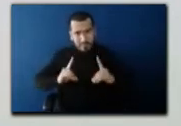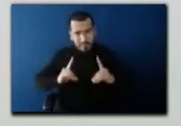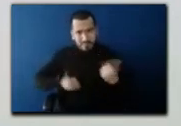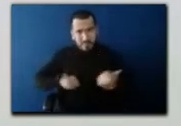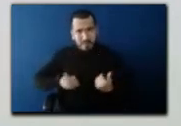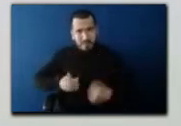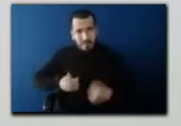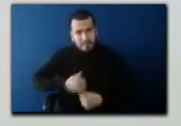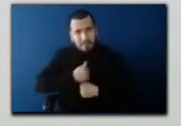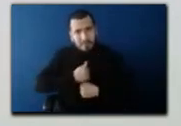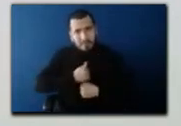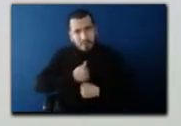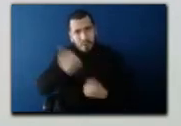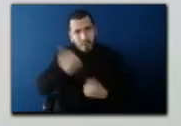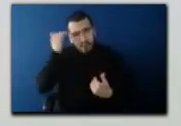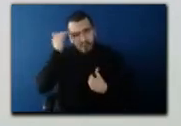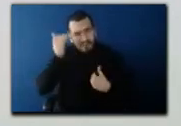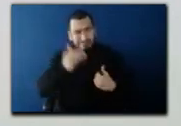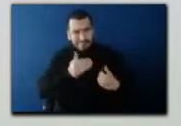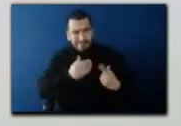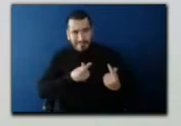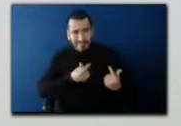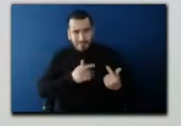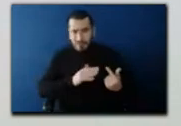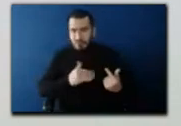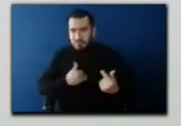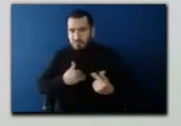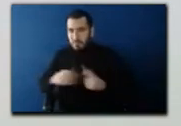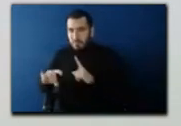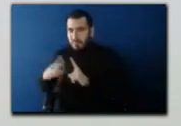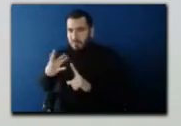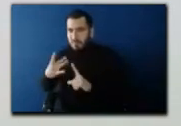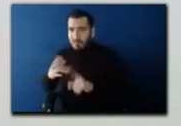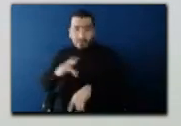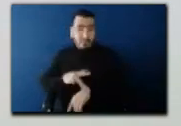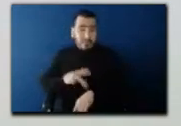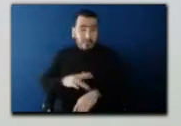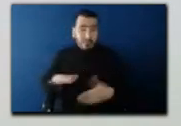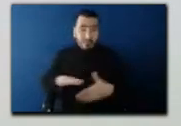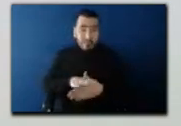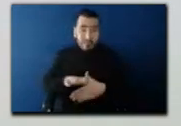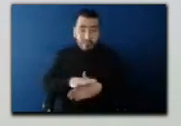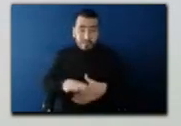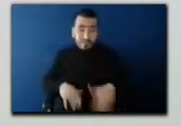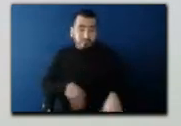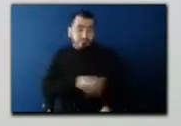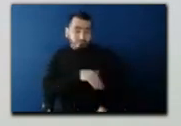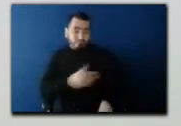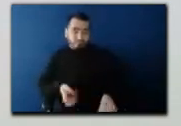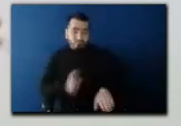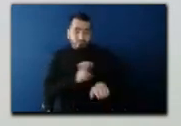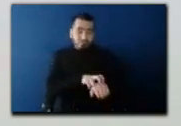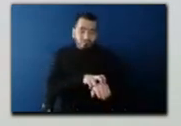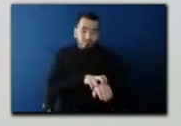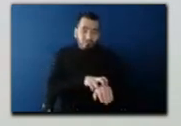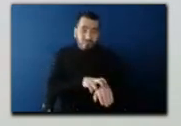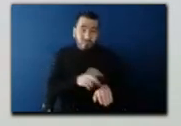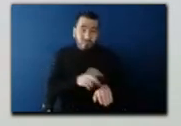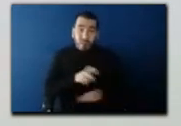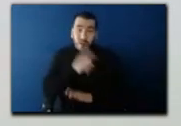convencido mejor de que ese no es el camino. Pero toca, o sea, súbase usted a un taxi a ver si, y lleve completo, ¿no? Porque tampoco puede